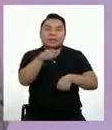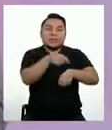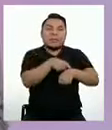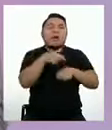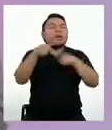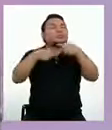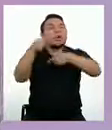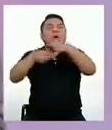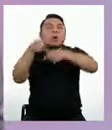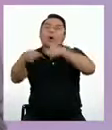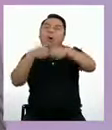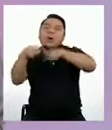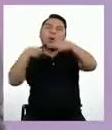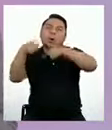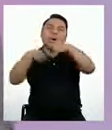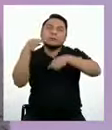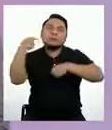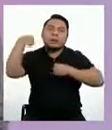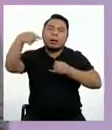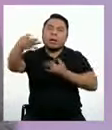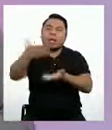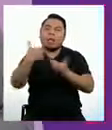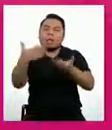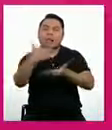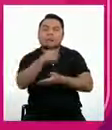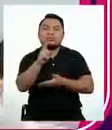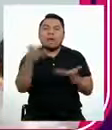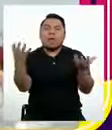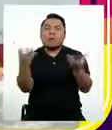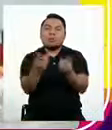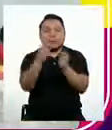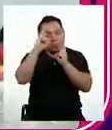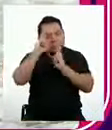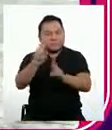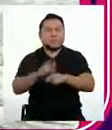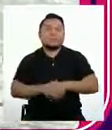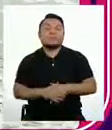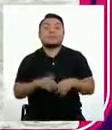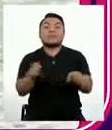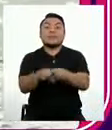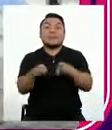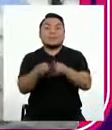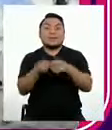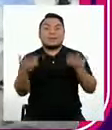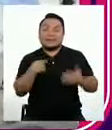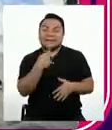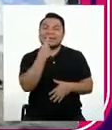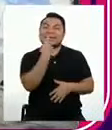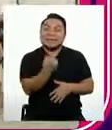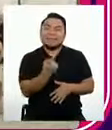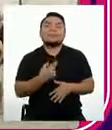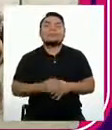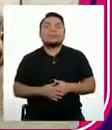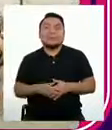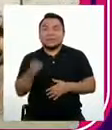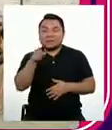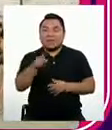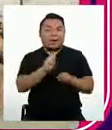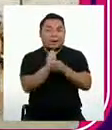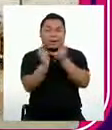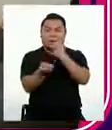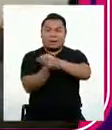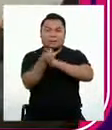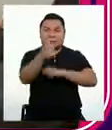por ejemplo, lo mismo cada rato porque hay ciertas temporadas hay que respetarlas. Por otro lado, como les dije, cambiar